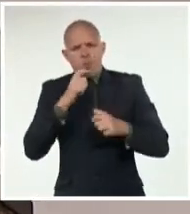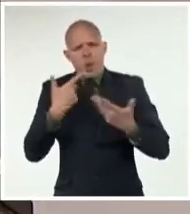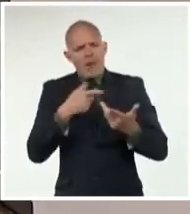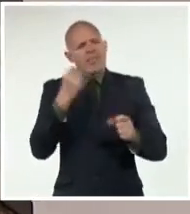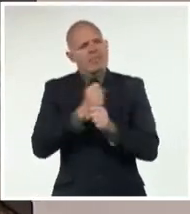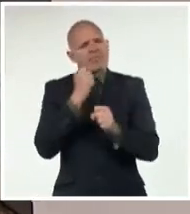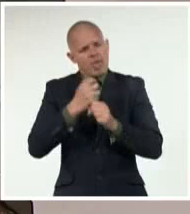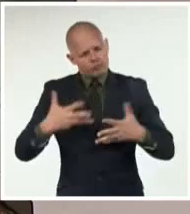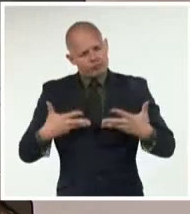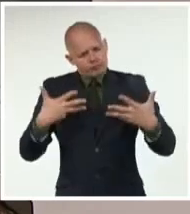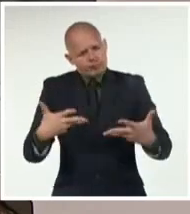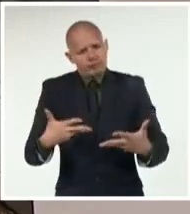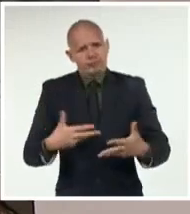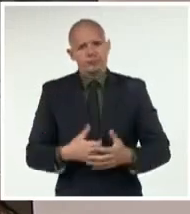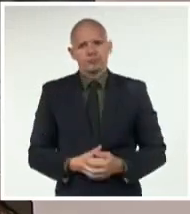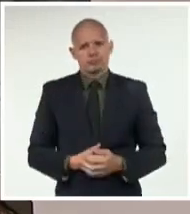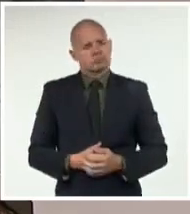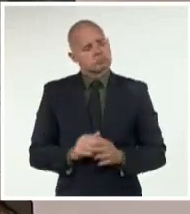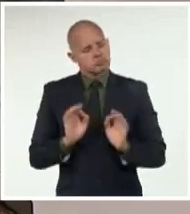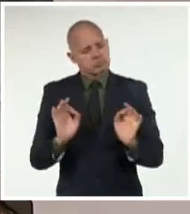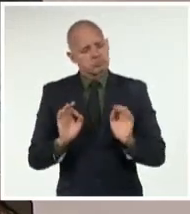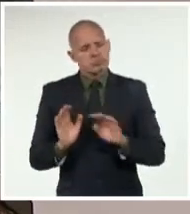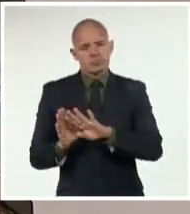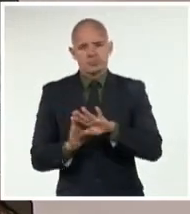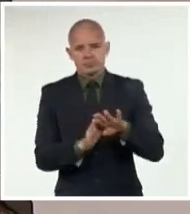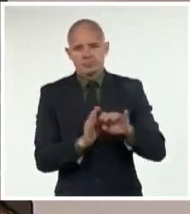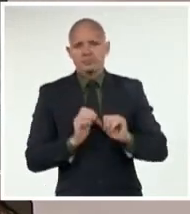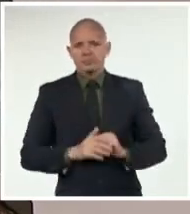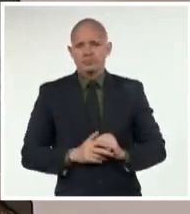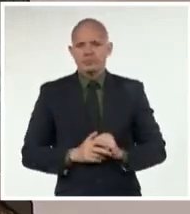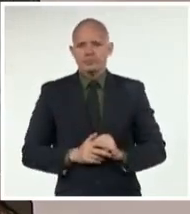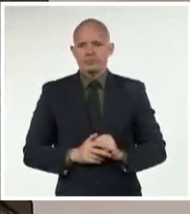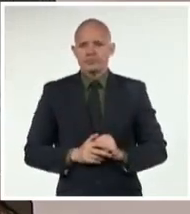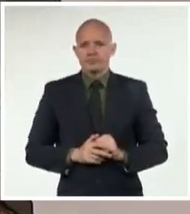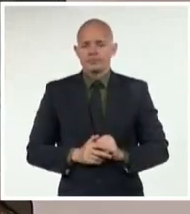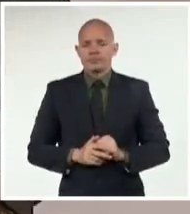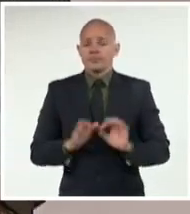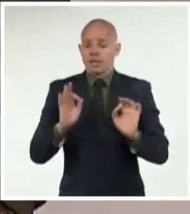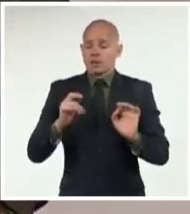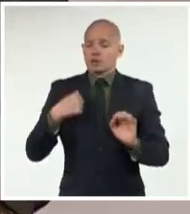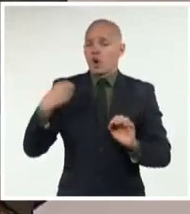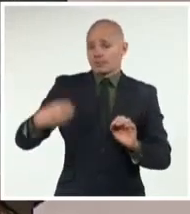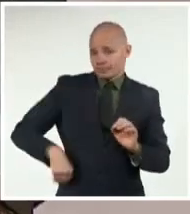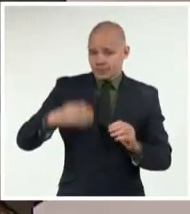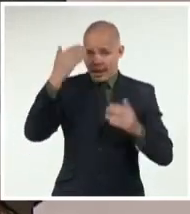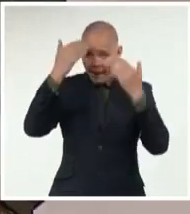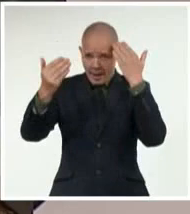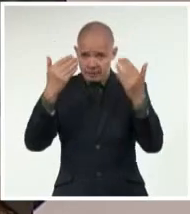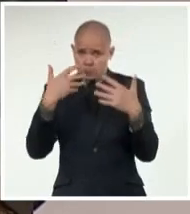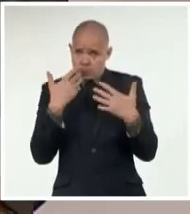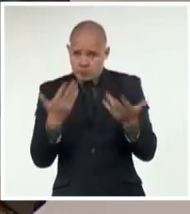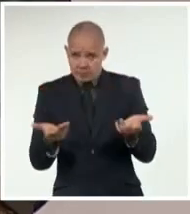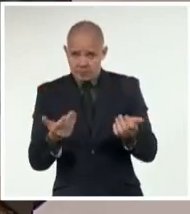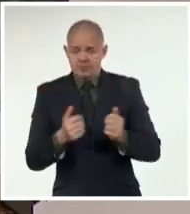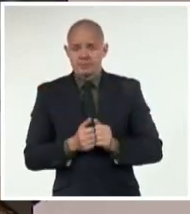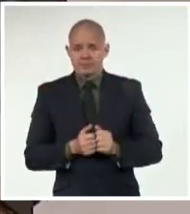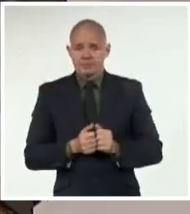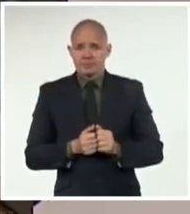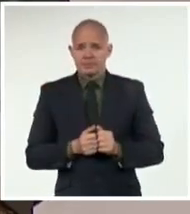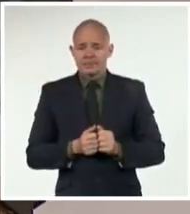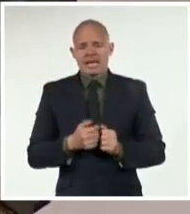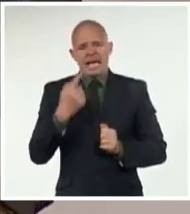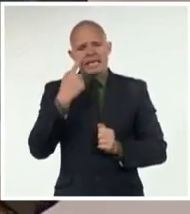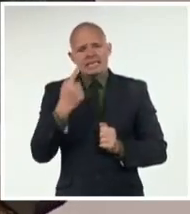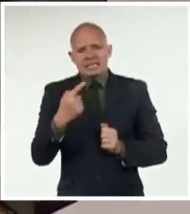energía. Fin de la cita. Quisiera agradecer finalmente las múltiples expresiones de solidaridad que han